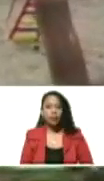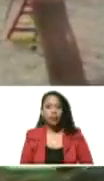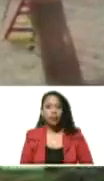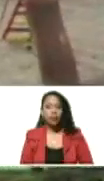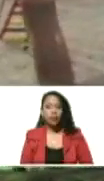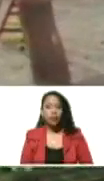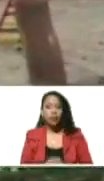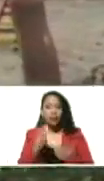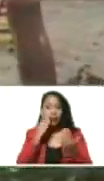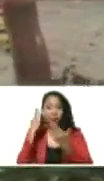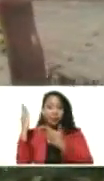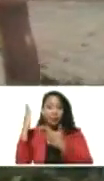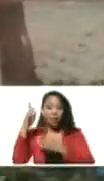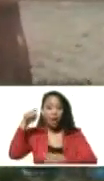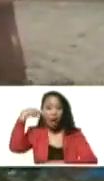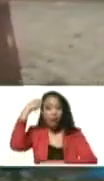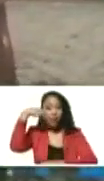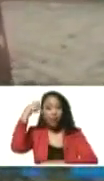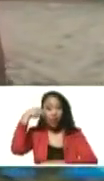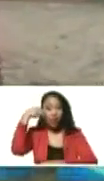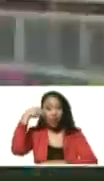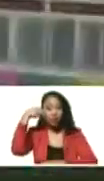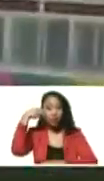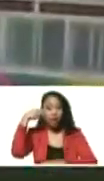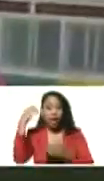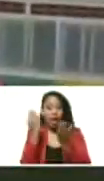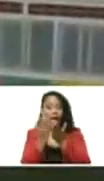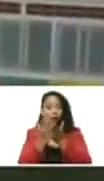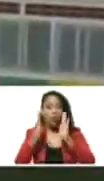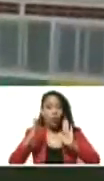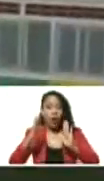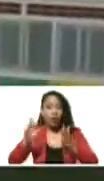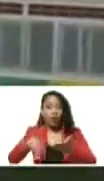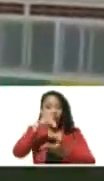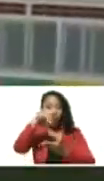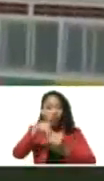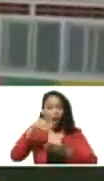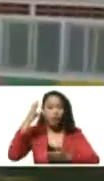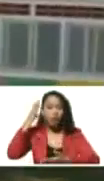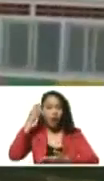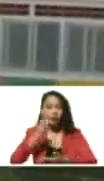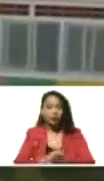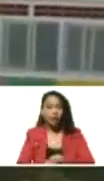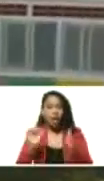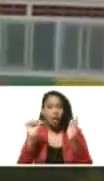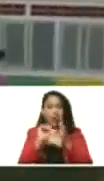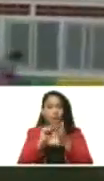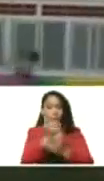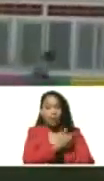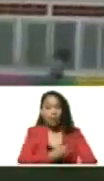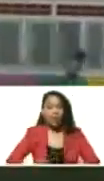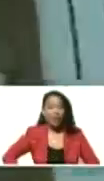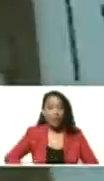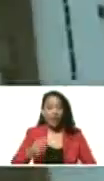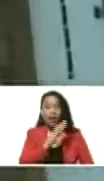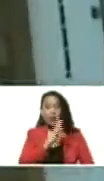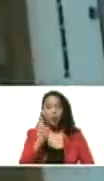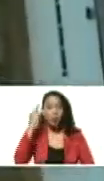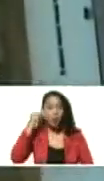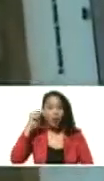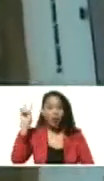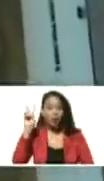Veíamos precisamente estas imágenes de lo que es la Unidad Educativa Nacional Cacica Urquía, donde el presidente de la República Bolivariana de